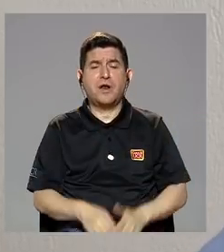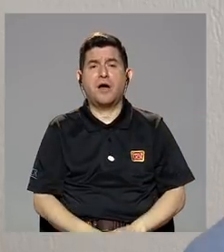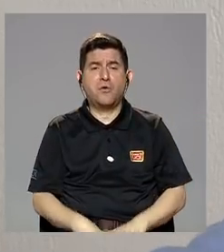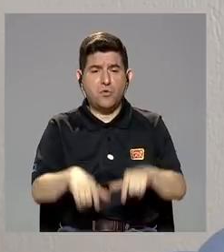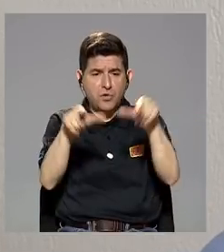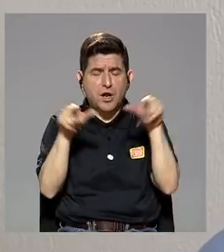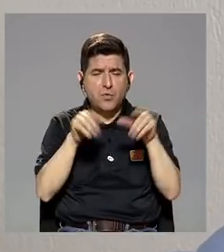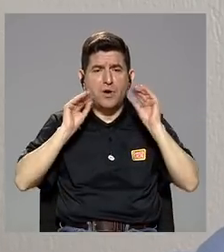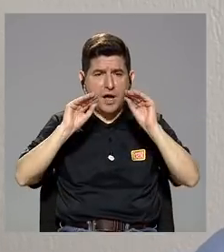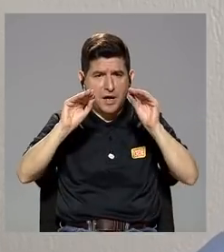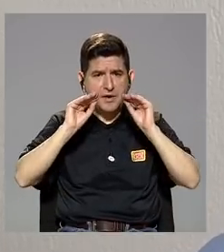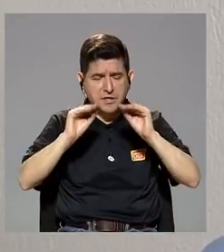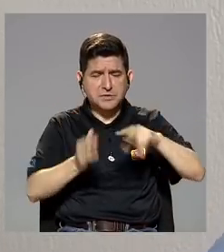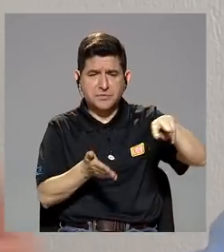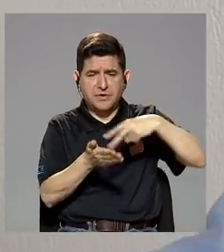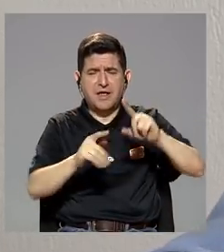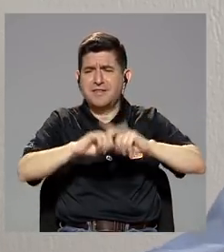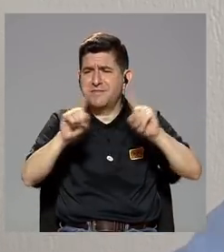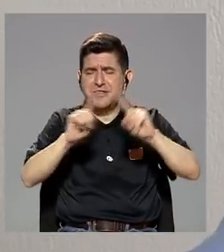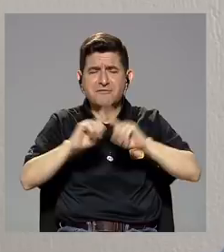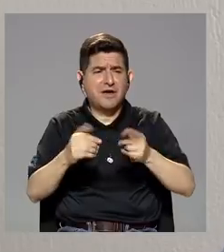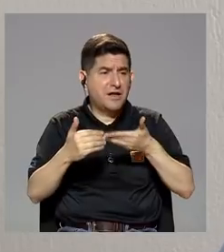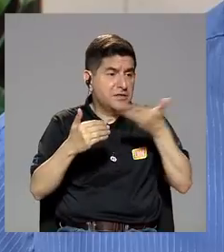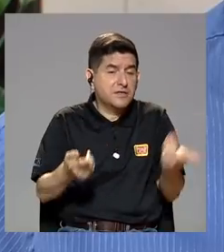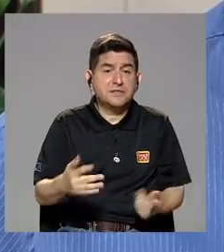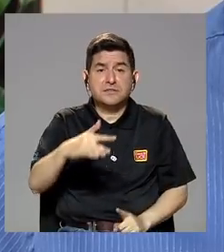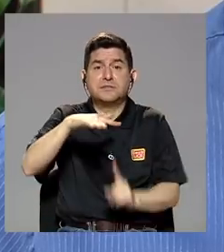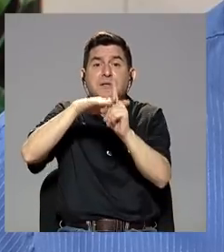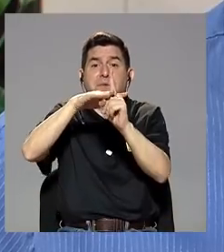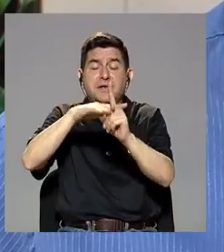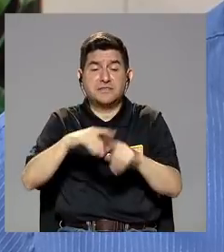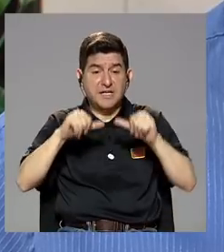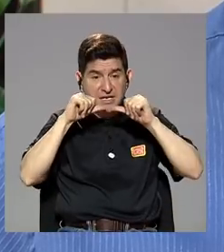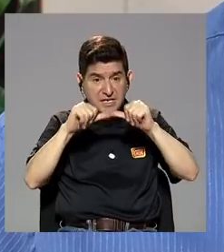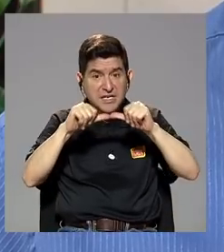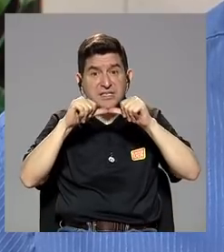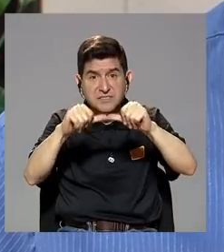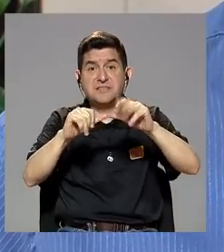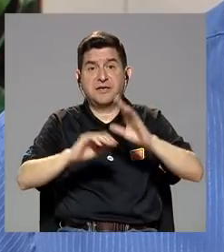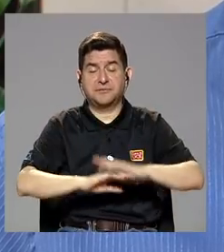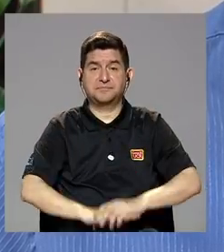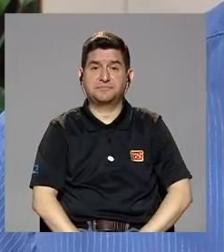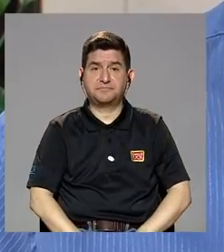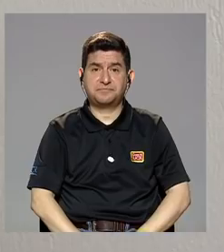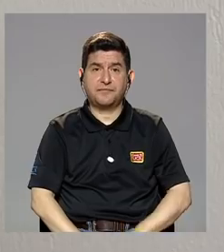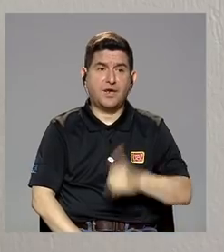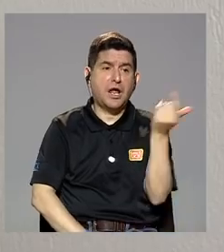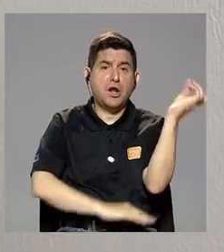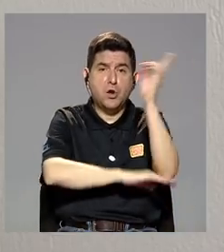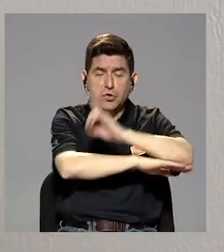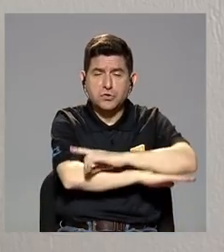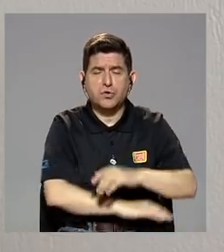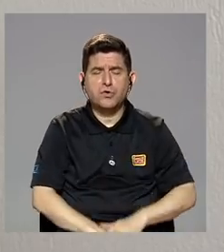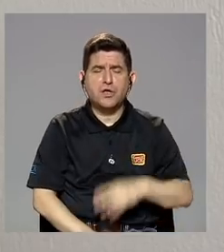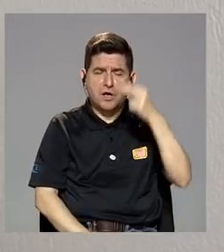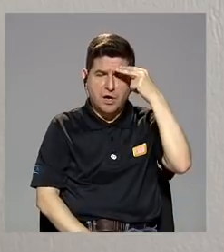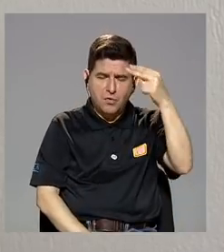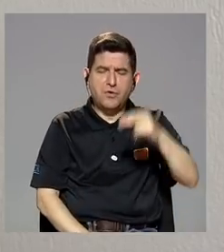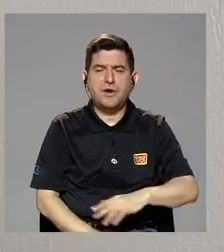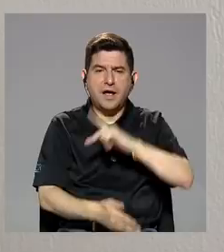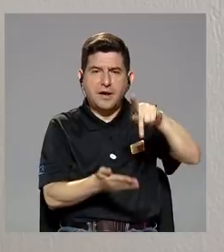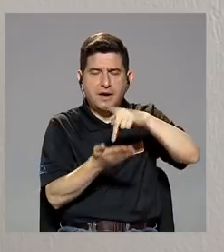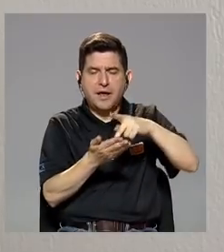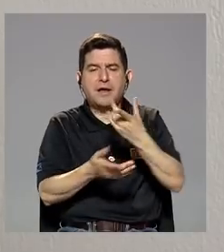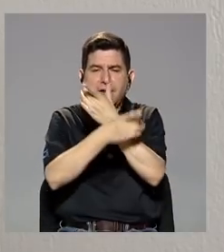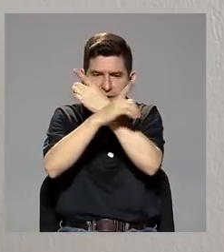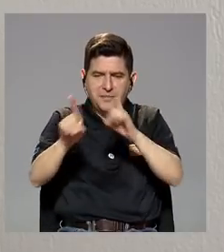swing surgieron los meridionales surgieron todos y ahí están todavía vivitos y coleando de otro día me hicieron un homenaje la plaza